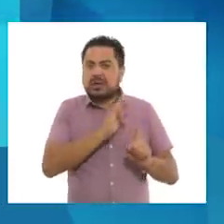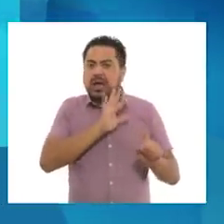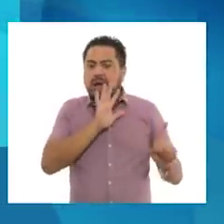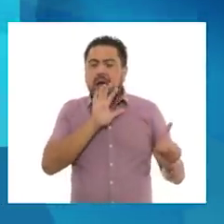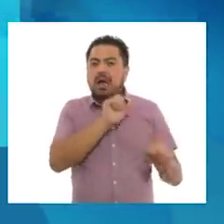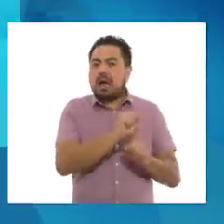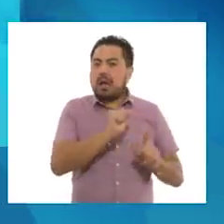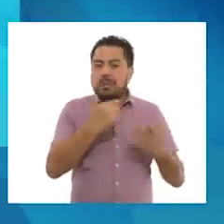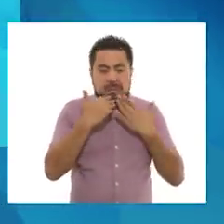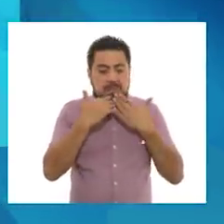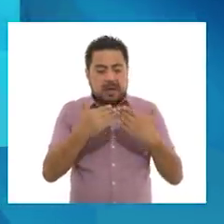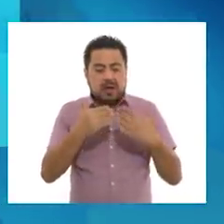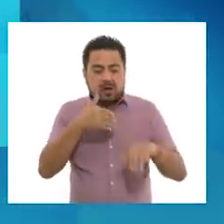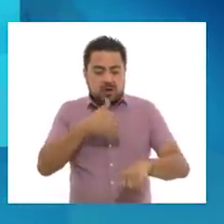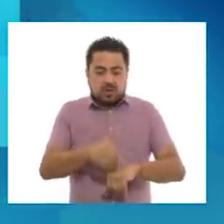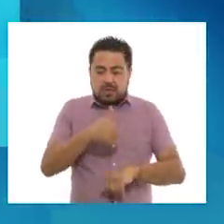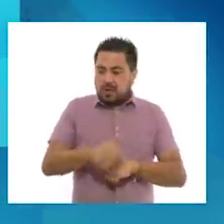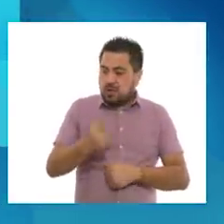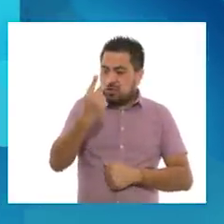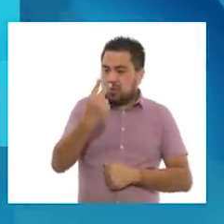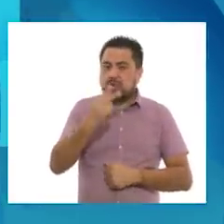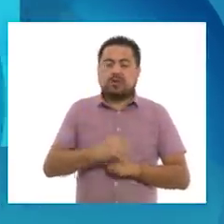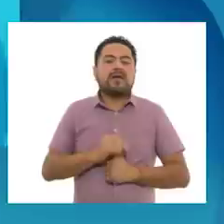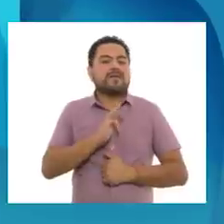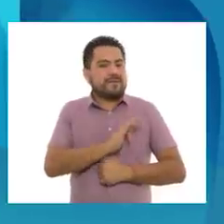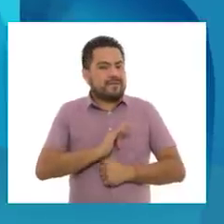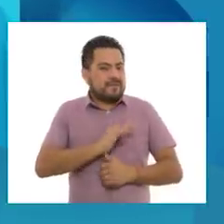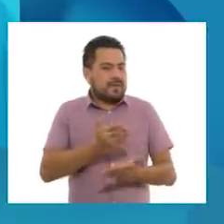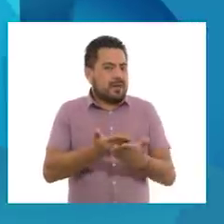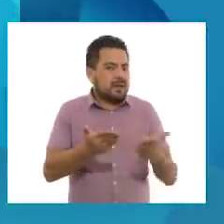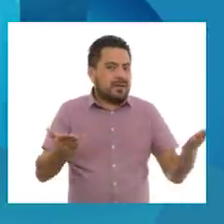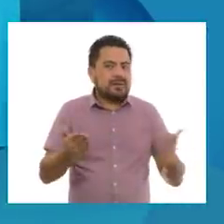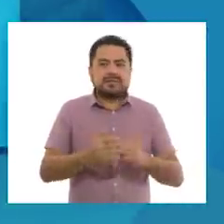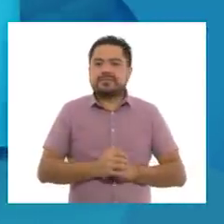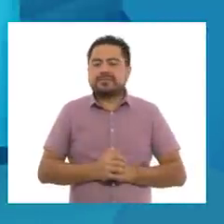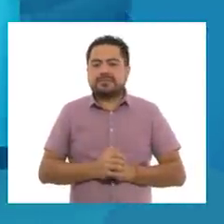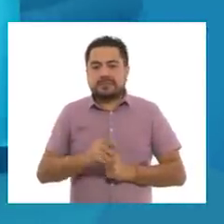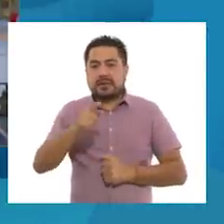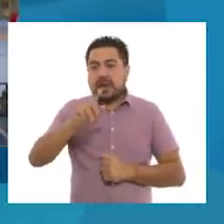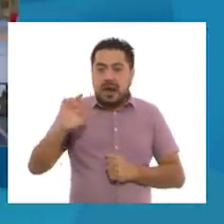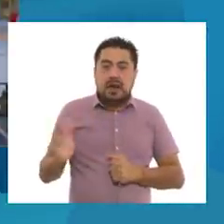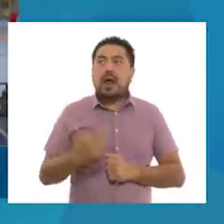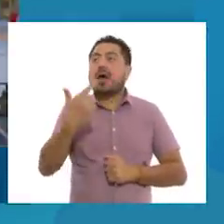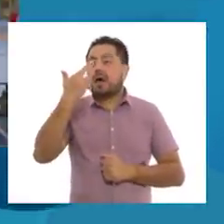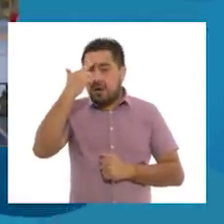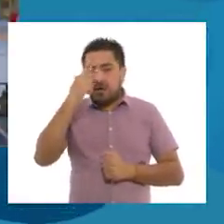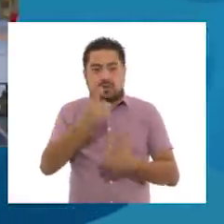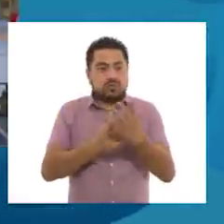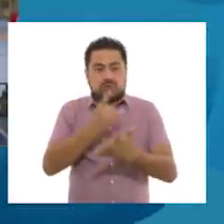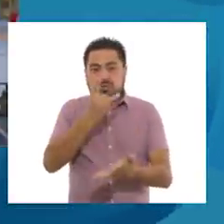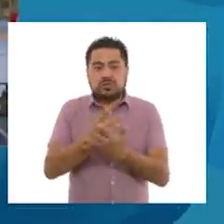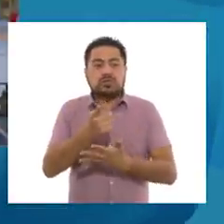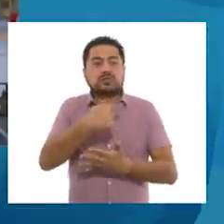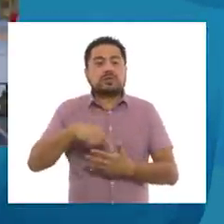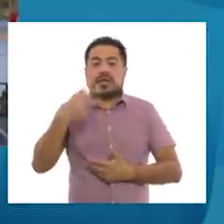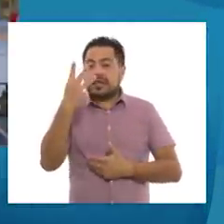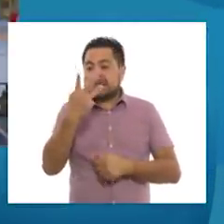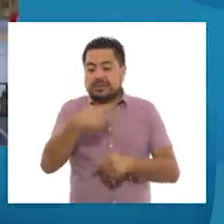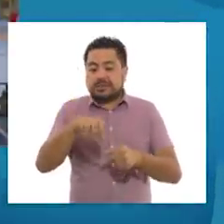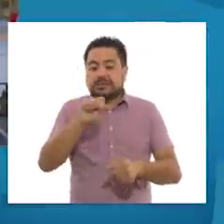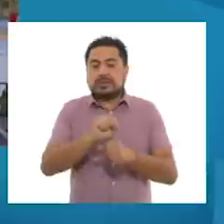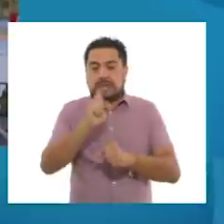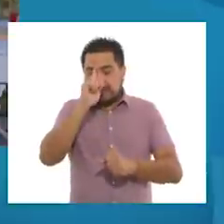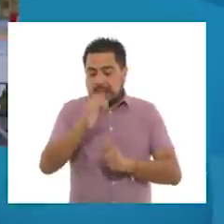cumplido con éxito la misión número 2. ¡Felicidades! Y recuerda, solo nos quedan 3 semanas